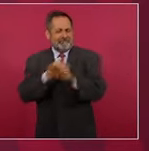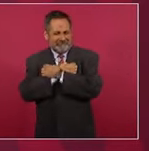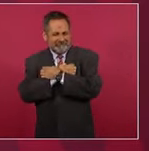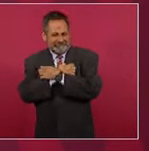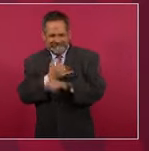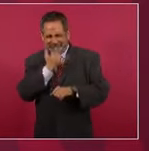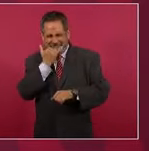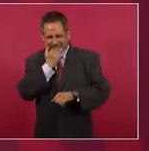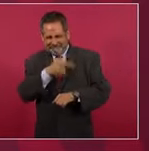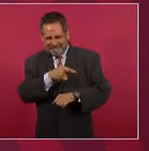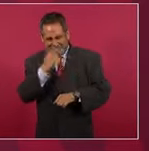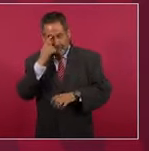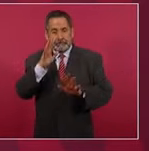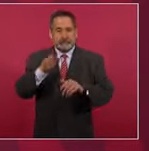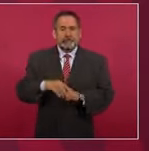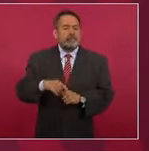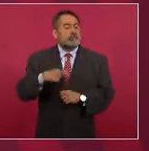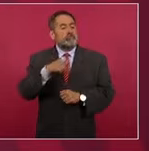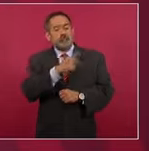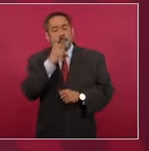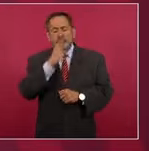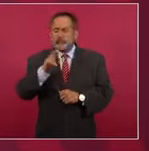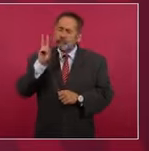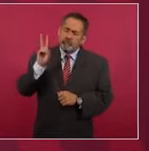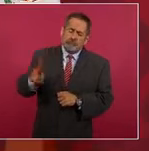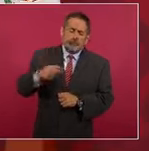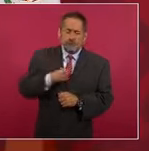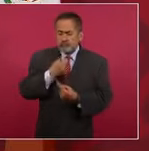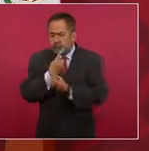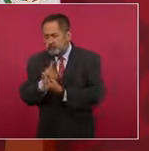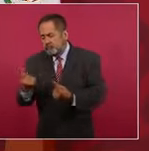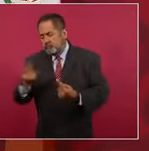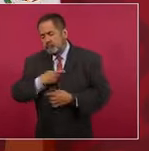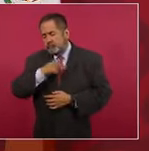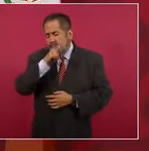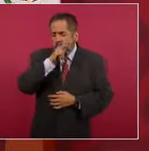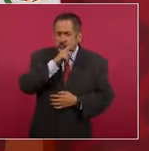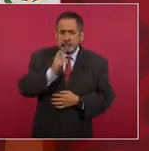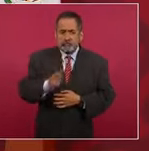decía que le preocupaban mucho los niños.